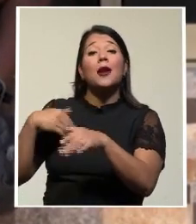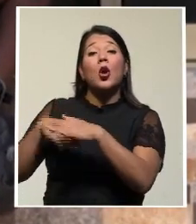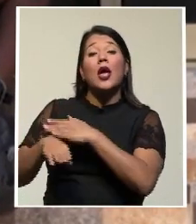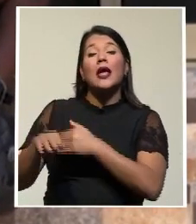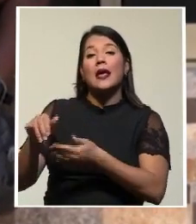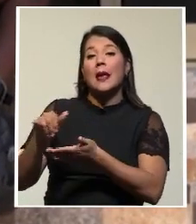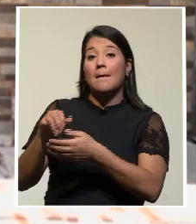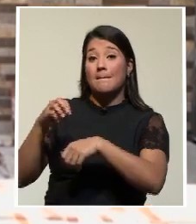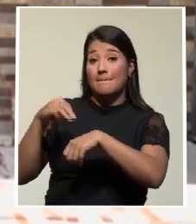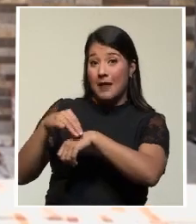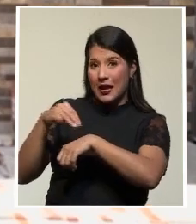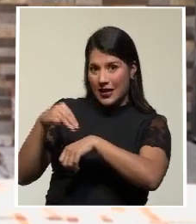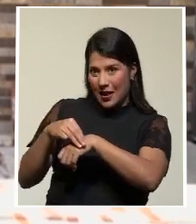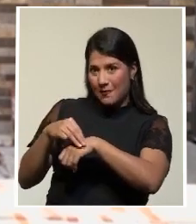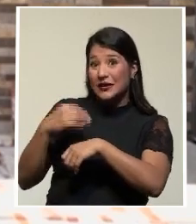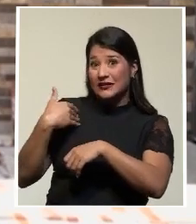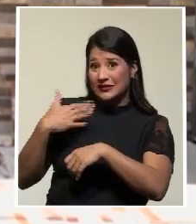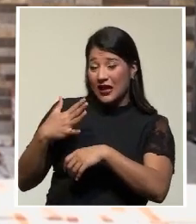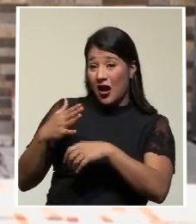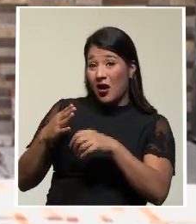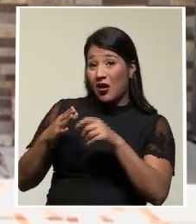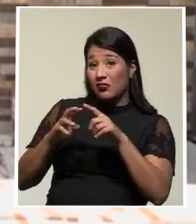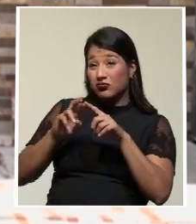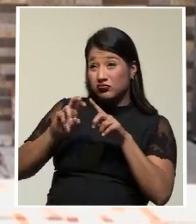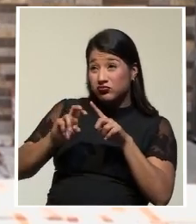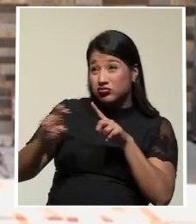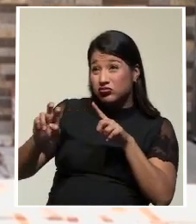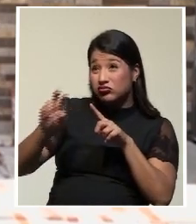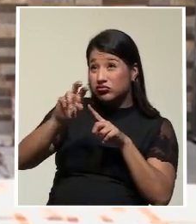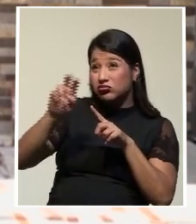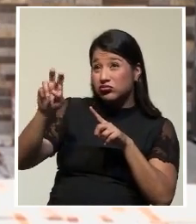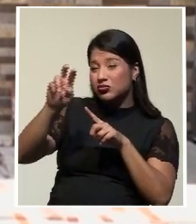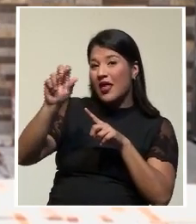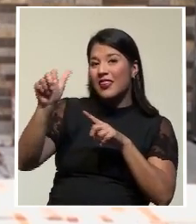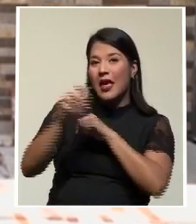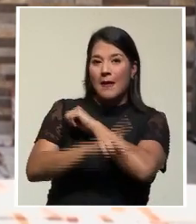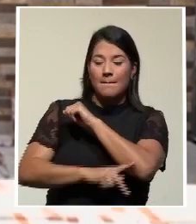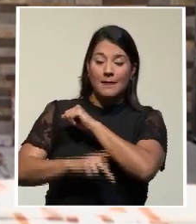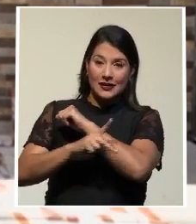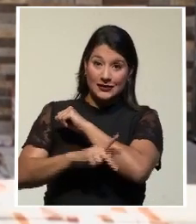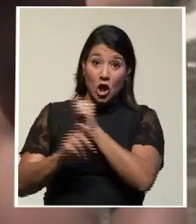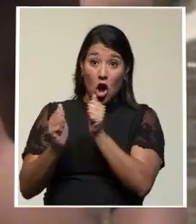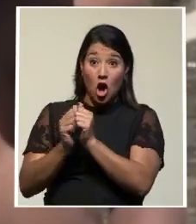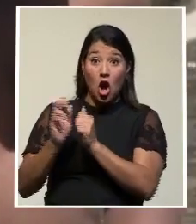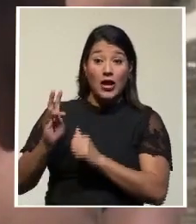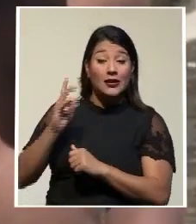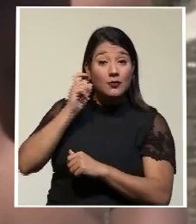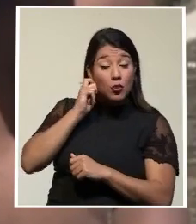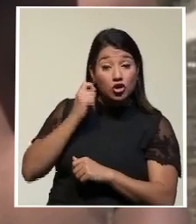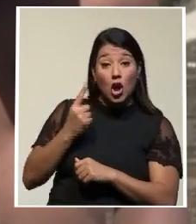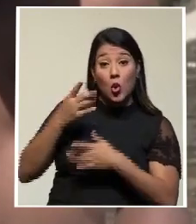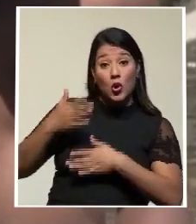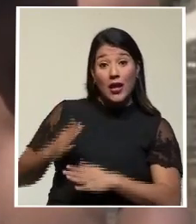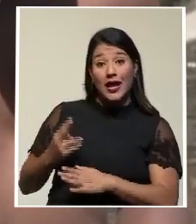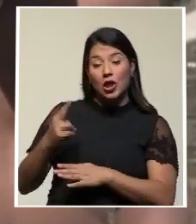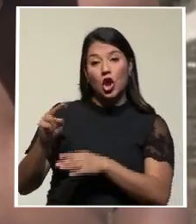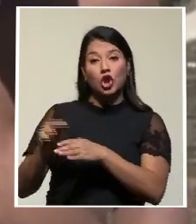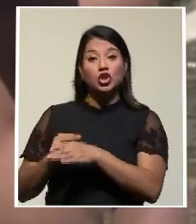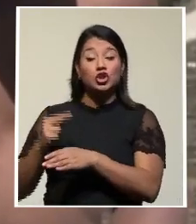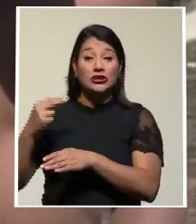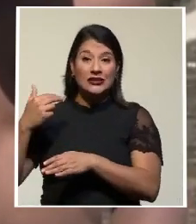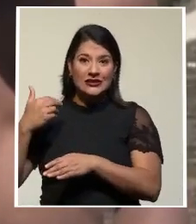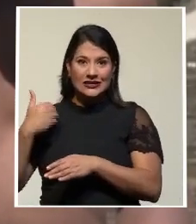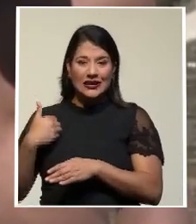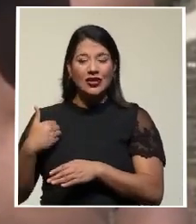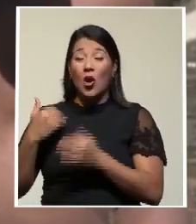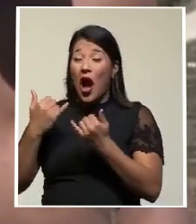países desde Chile y un mes después arribó a Tapachula con su esposa, una hija y 2 nietos. Ahora sufre el insoportable dolor